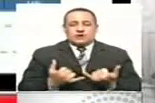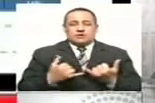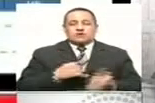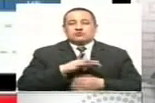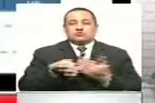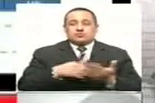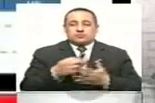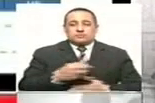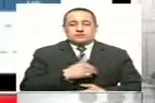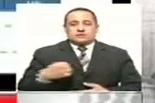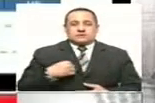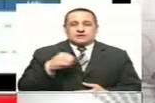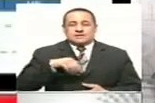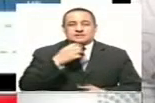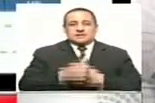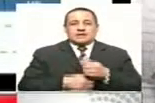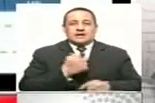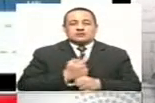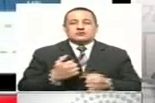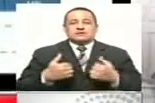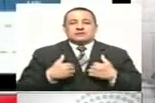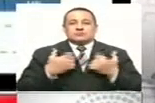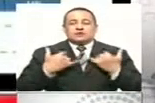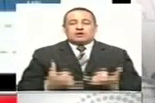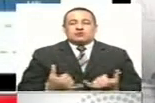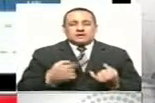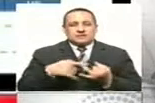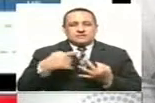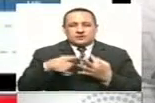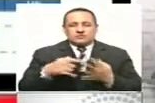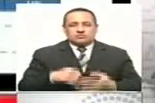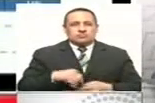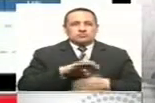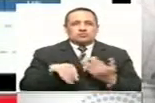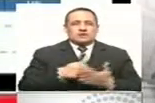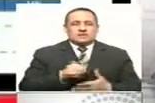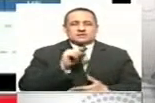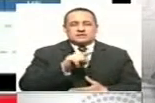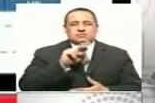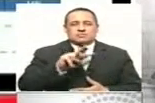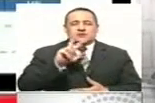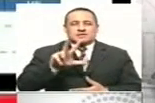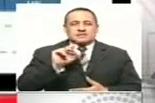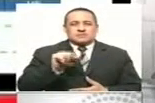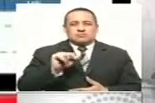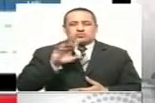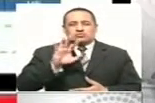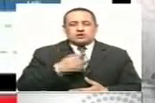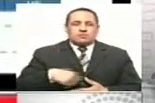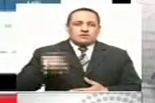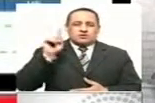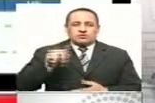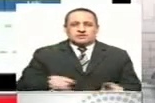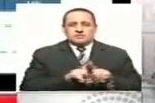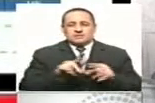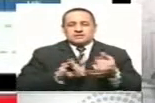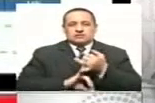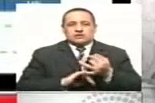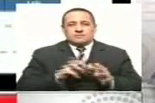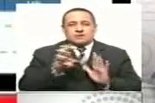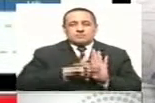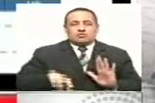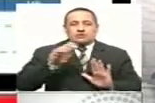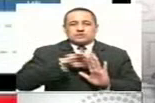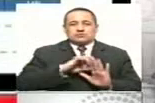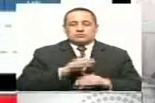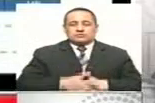PCM este año contamos con un total de 123.5 millones de soles para proyectos